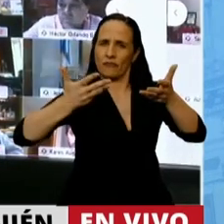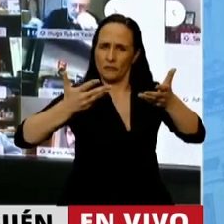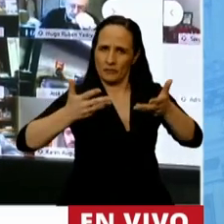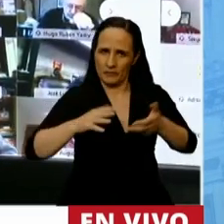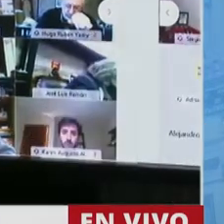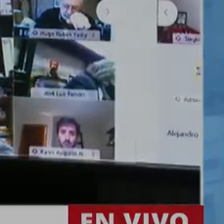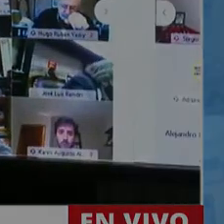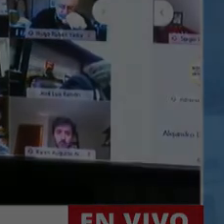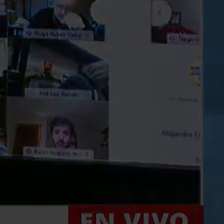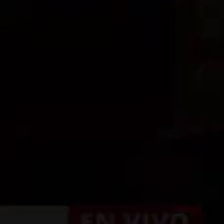Gracias, diputada.